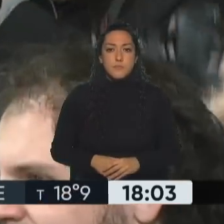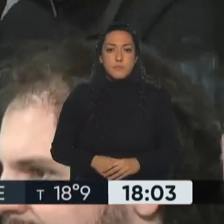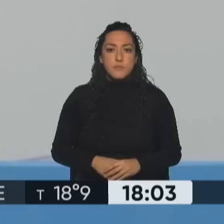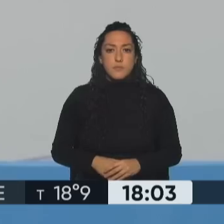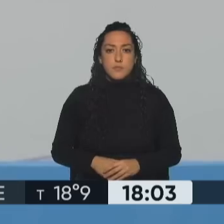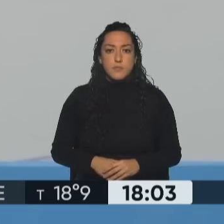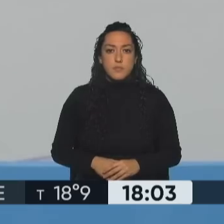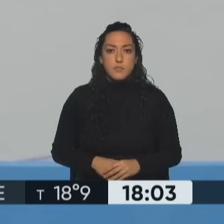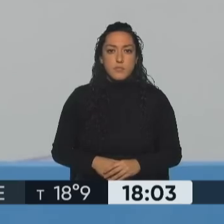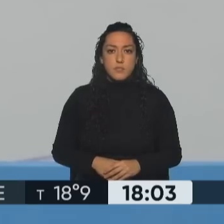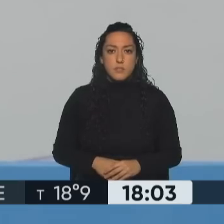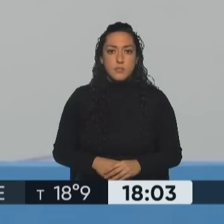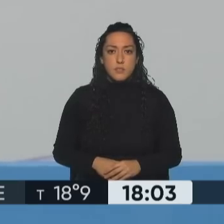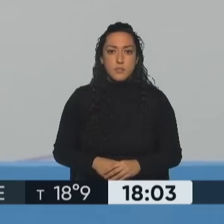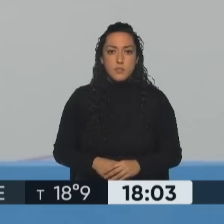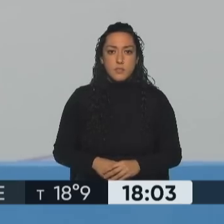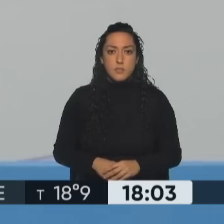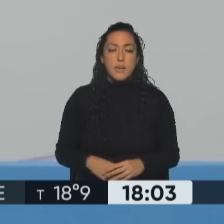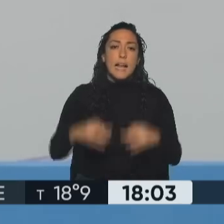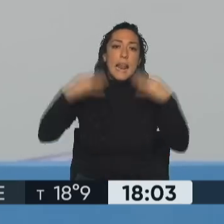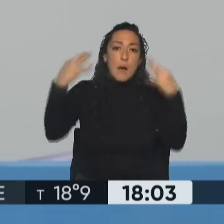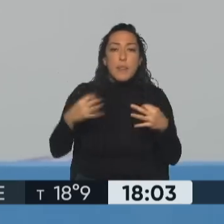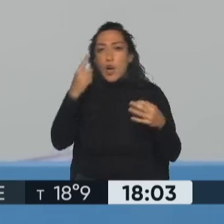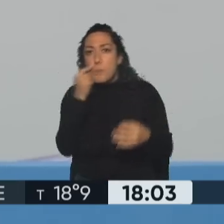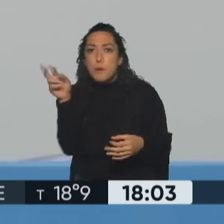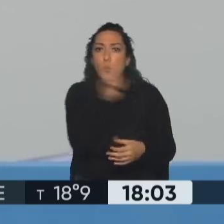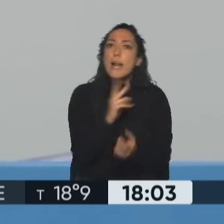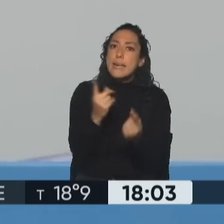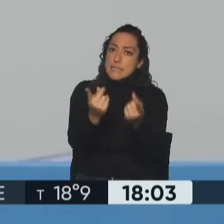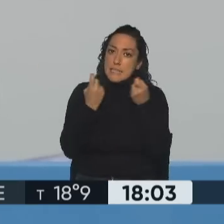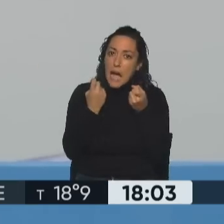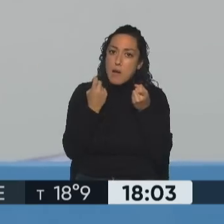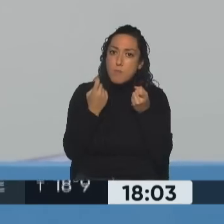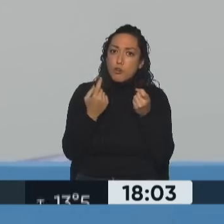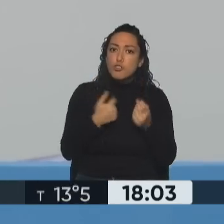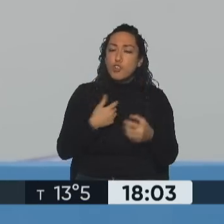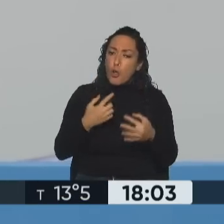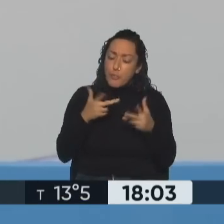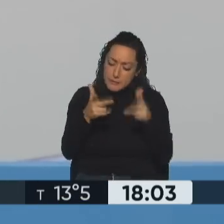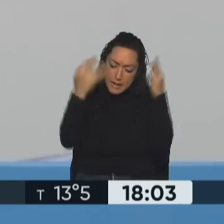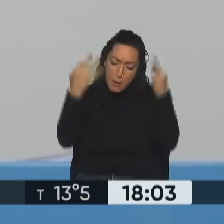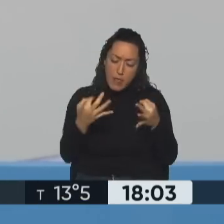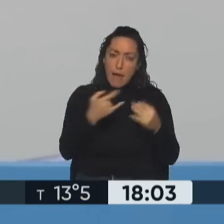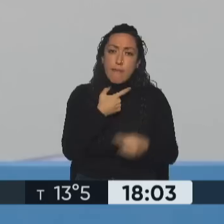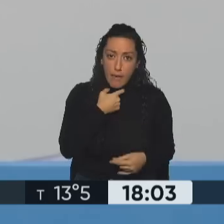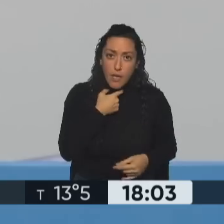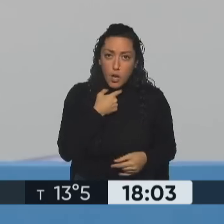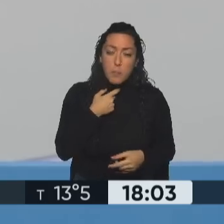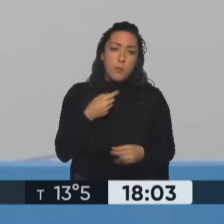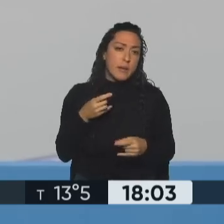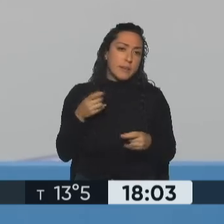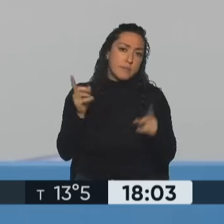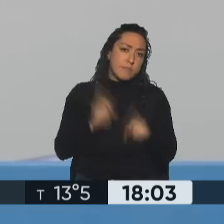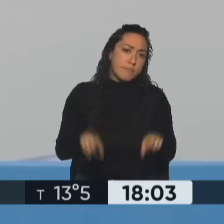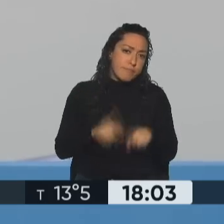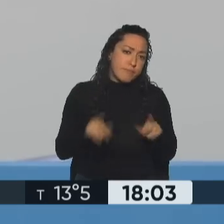que necesitamos hombres y mujeres. Quiero ser sincera, no quiero ser, porque saben que siempre digo